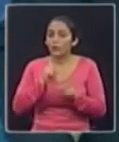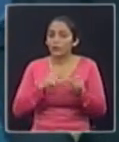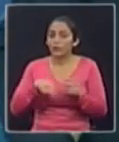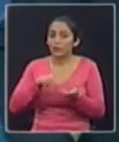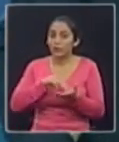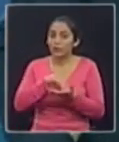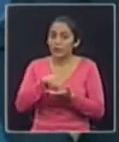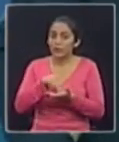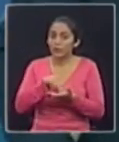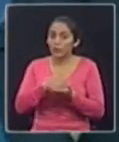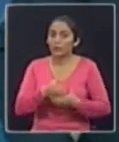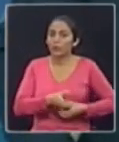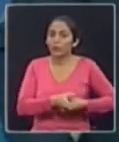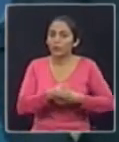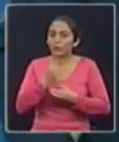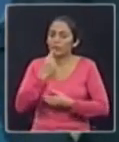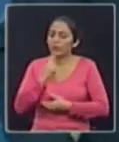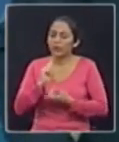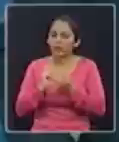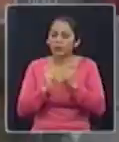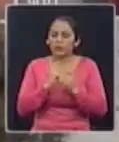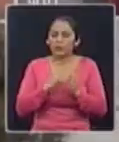de la Casaca Roja?